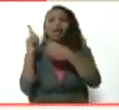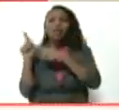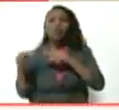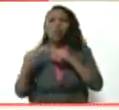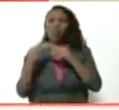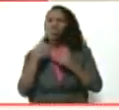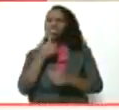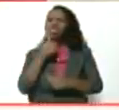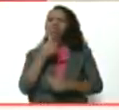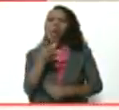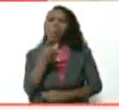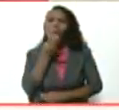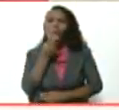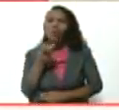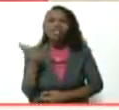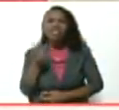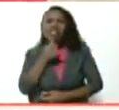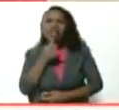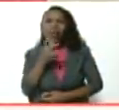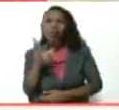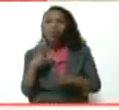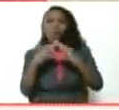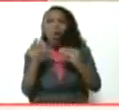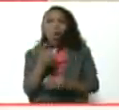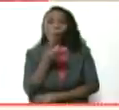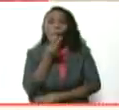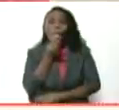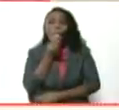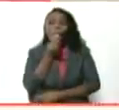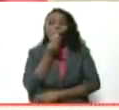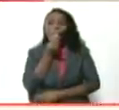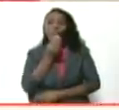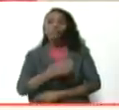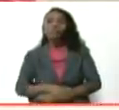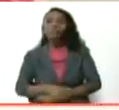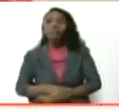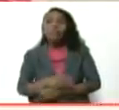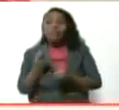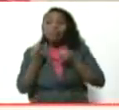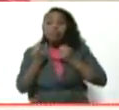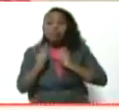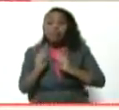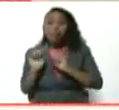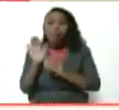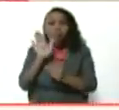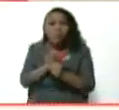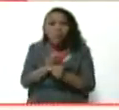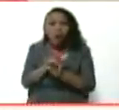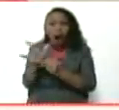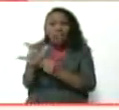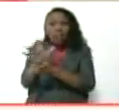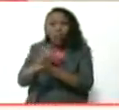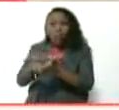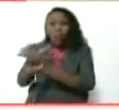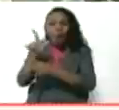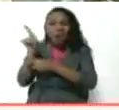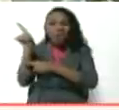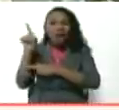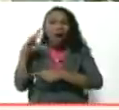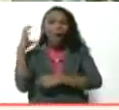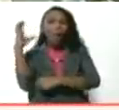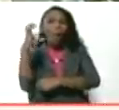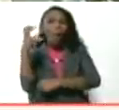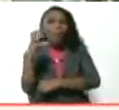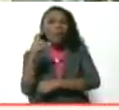eso? Nadie lo dice. Y tratan de tapar el desastre que tienen en Colombia. Ah,